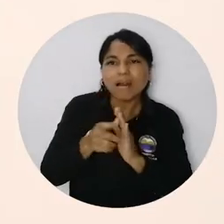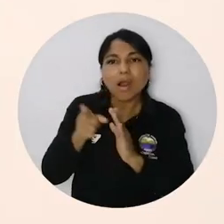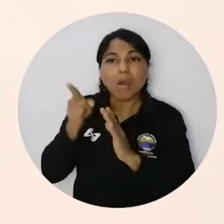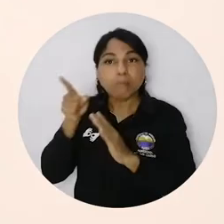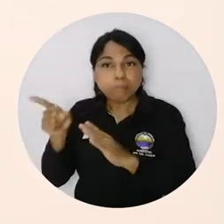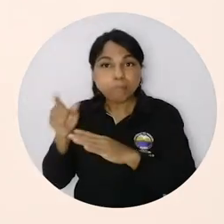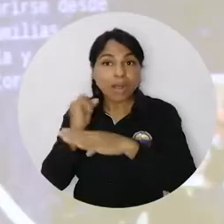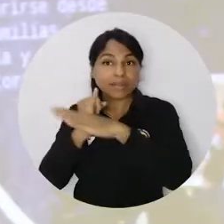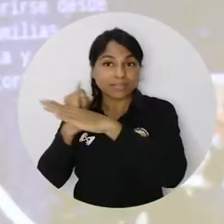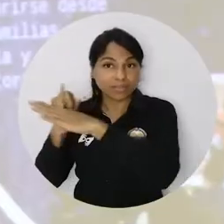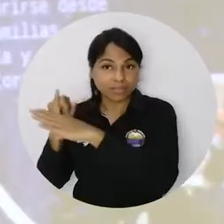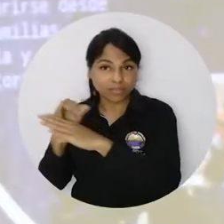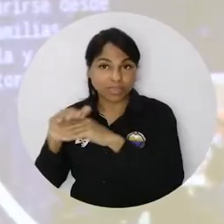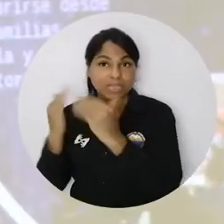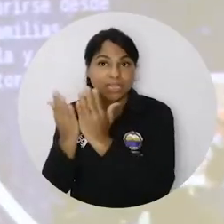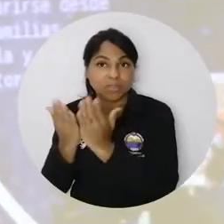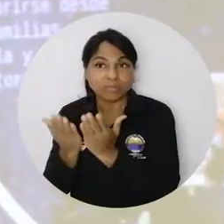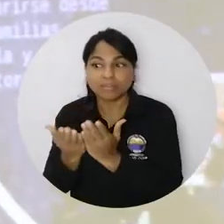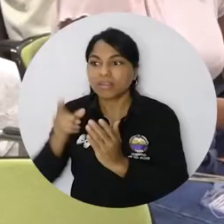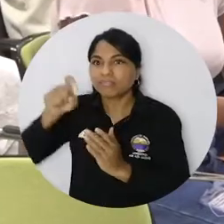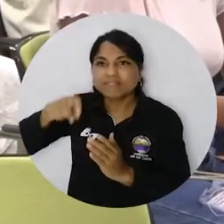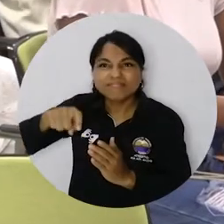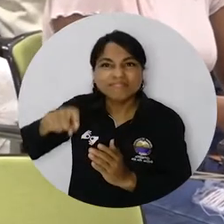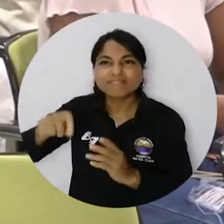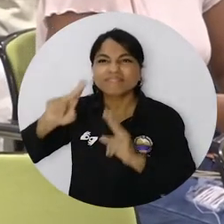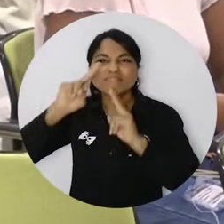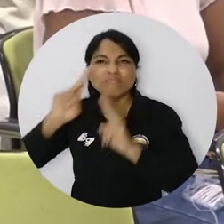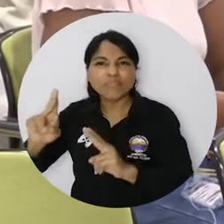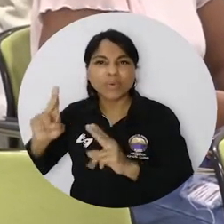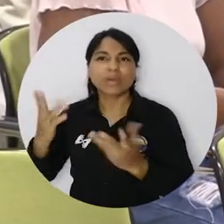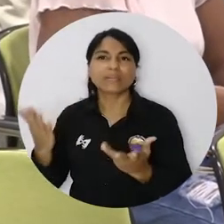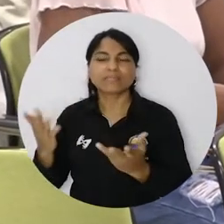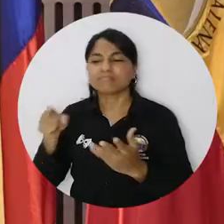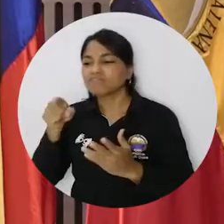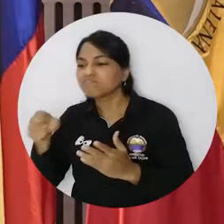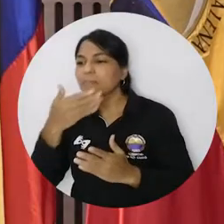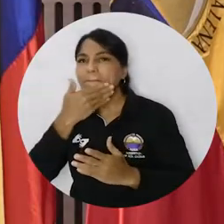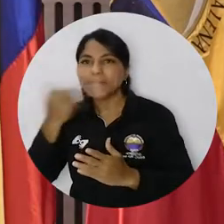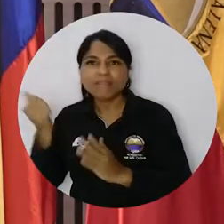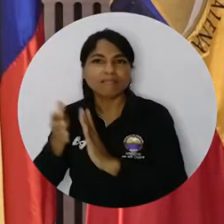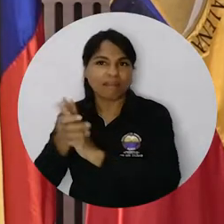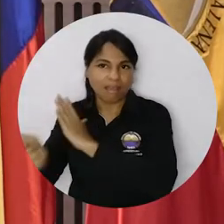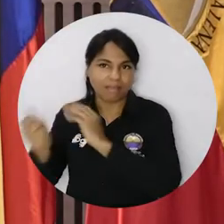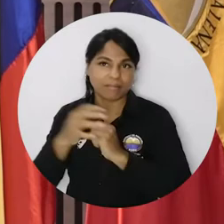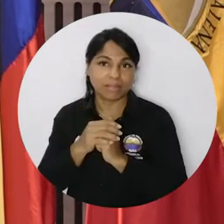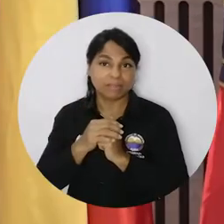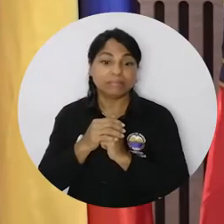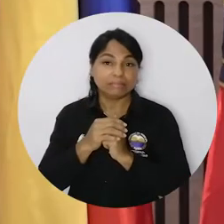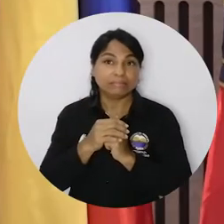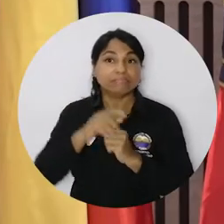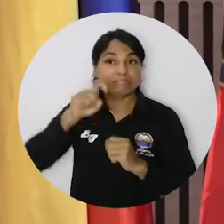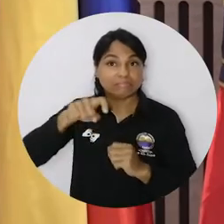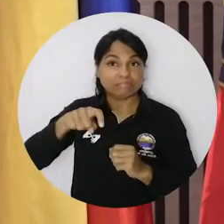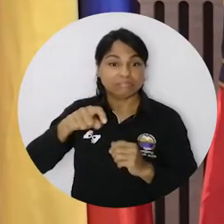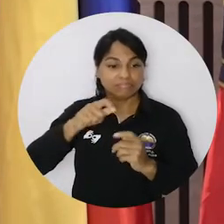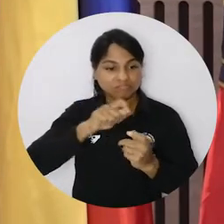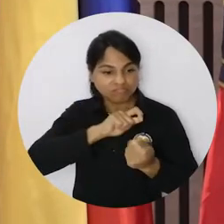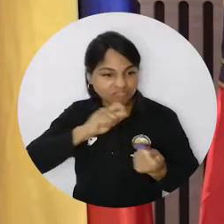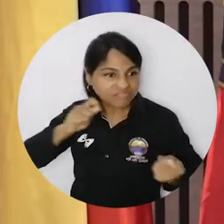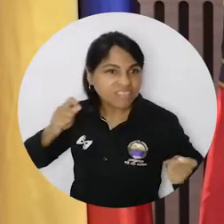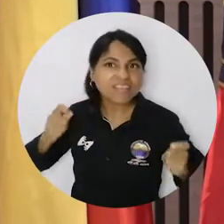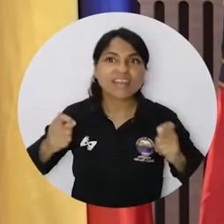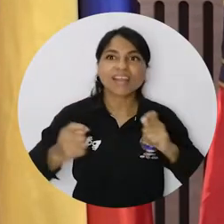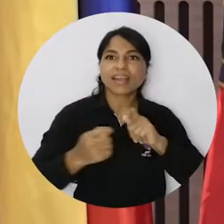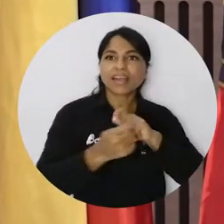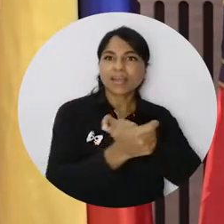Mientras tanto, nuestras instituciones educativas están ávidas de respuestas para mejorar su desempeño y nosotros debemos